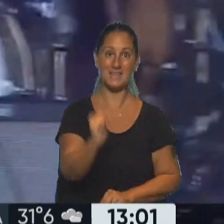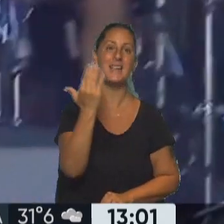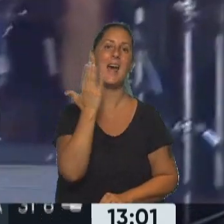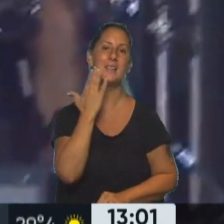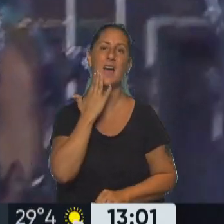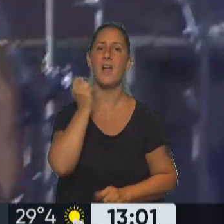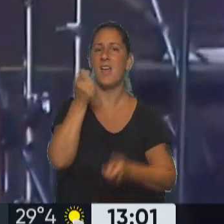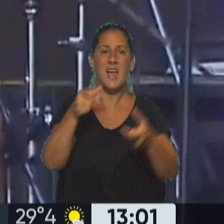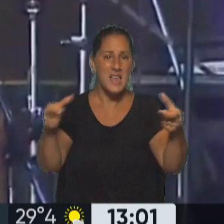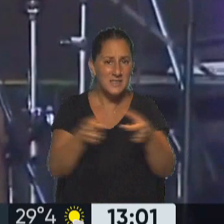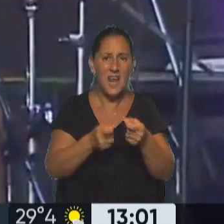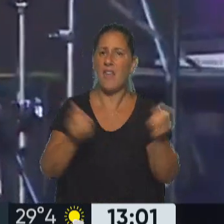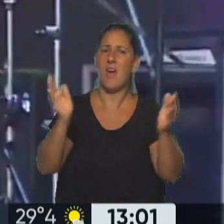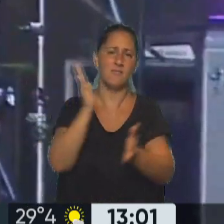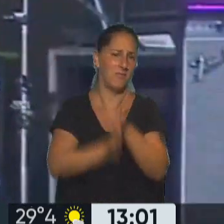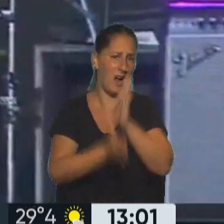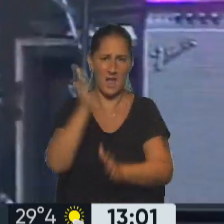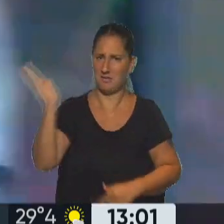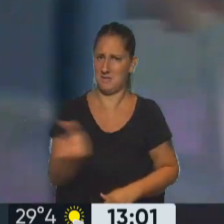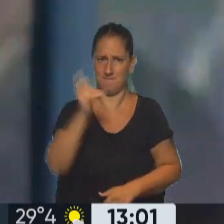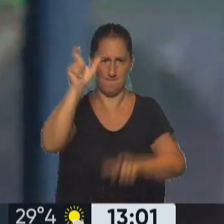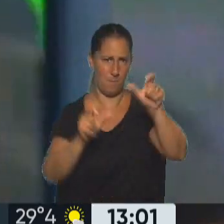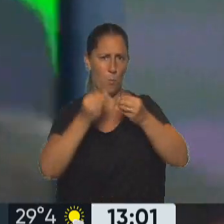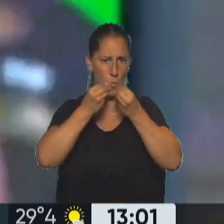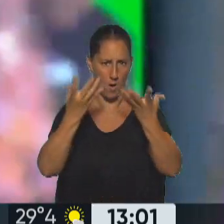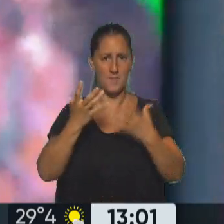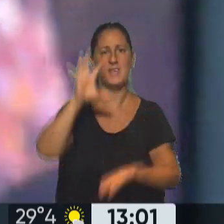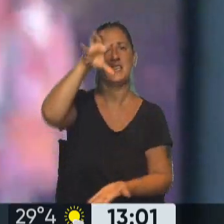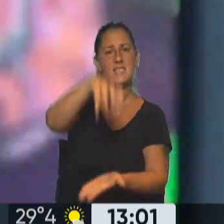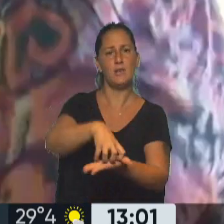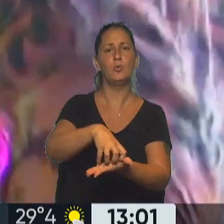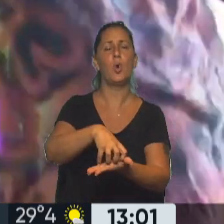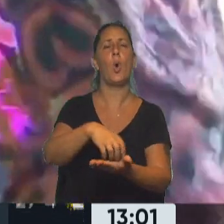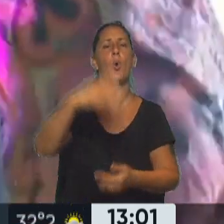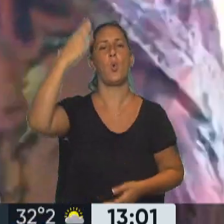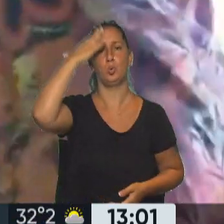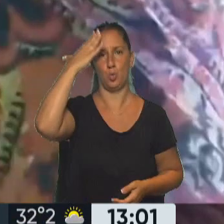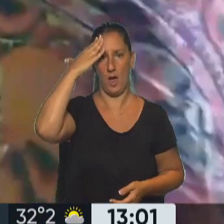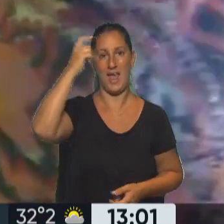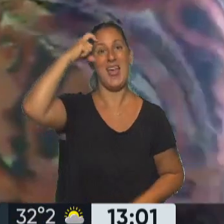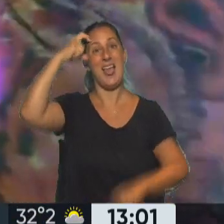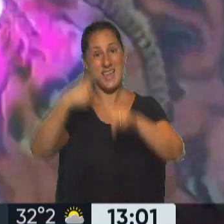con entrada libre y gratuita allí en el Centro Cultural de la Memoria, Haroldo Conti en la ex-EMBA.